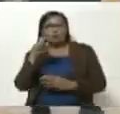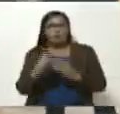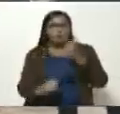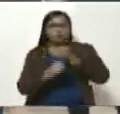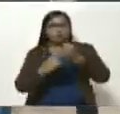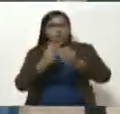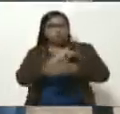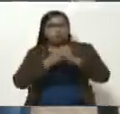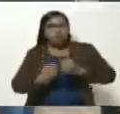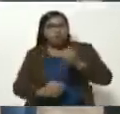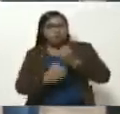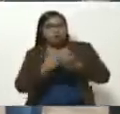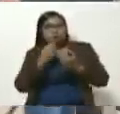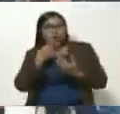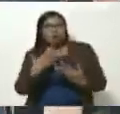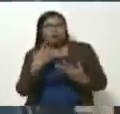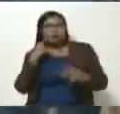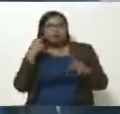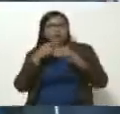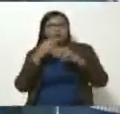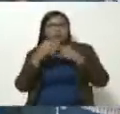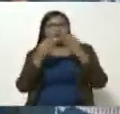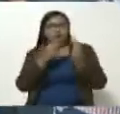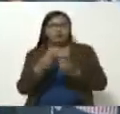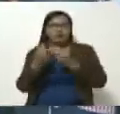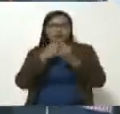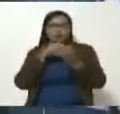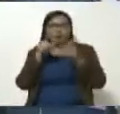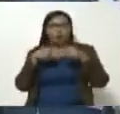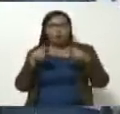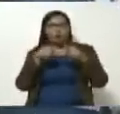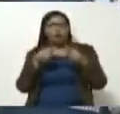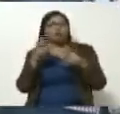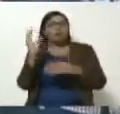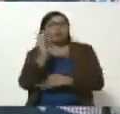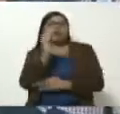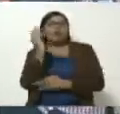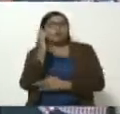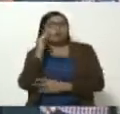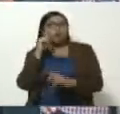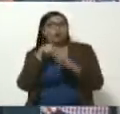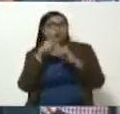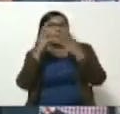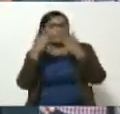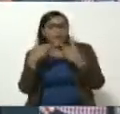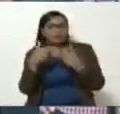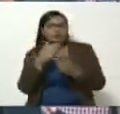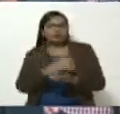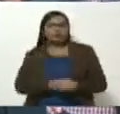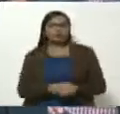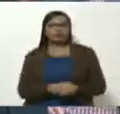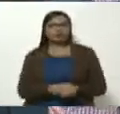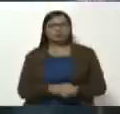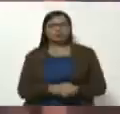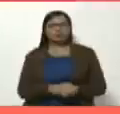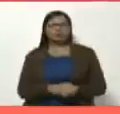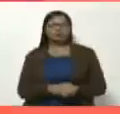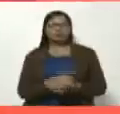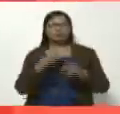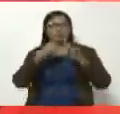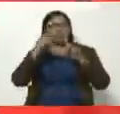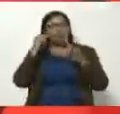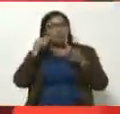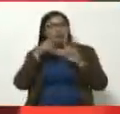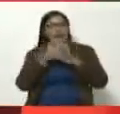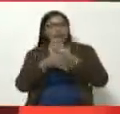y obviamente el latir económico de esta región y de todo el campo colombiano, tienen esta empresa un termómetro, si se quiere, de lo que